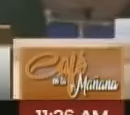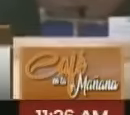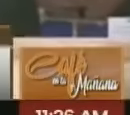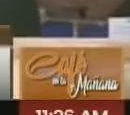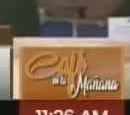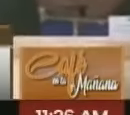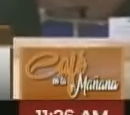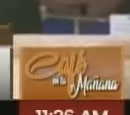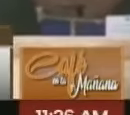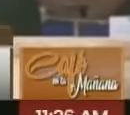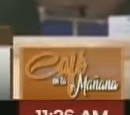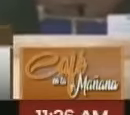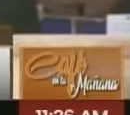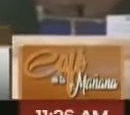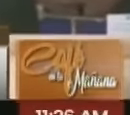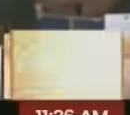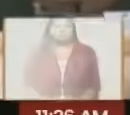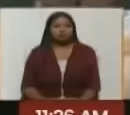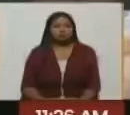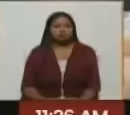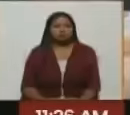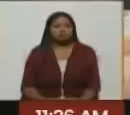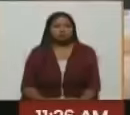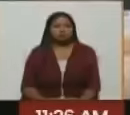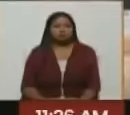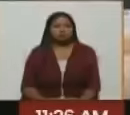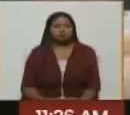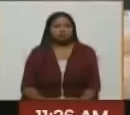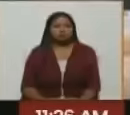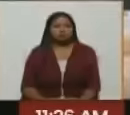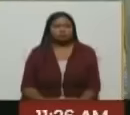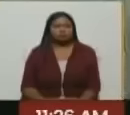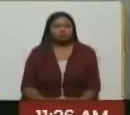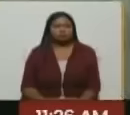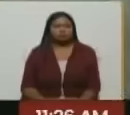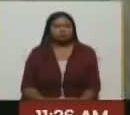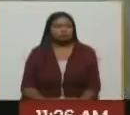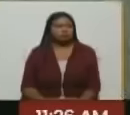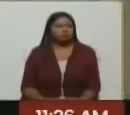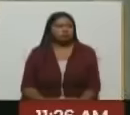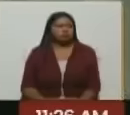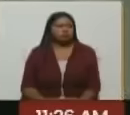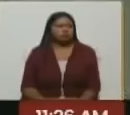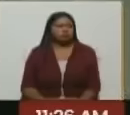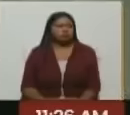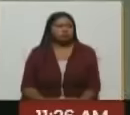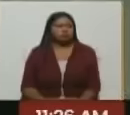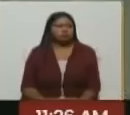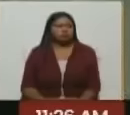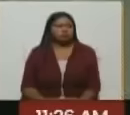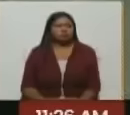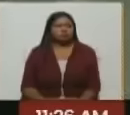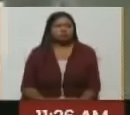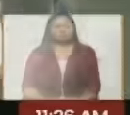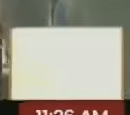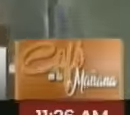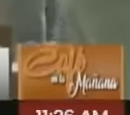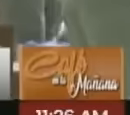y Fuerza Armada Nacional Bolivariana, los ataques son permanentes y desde aquí